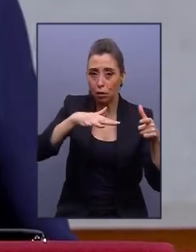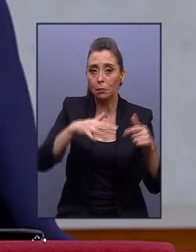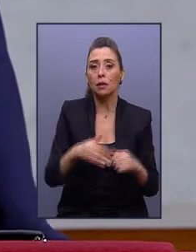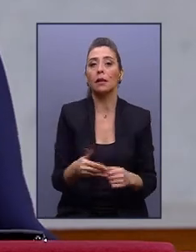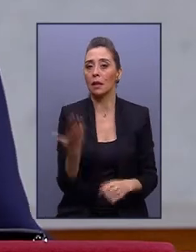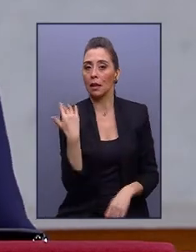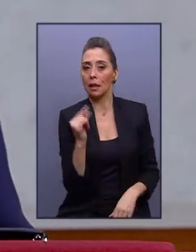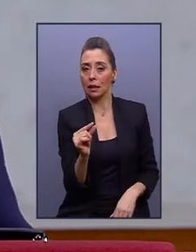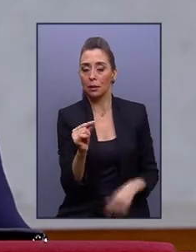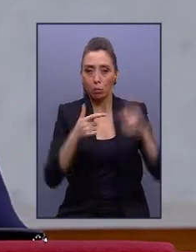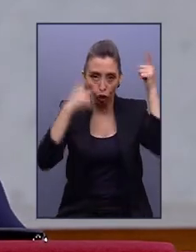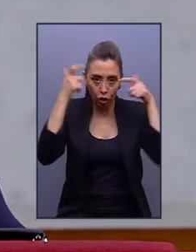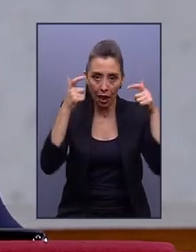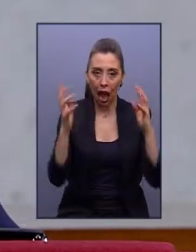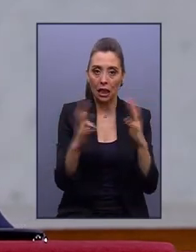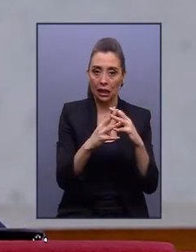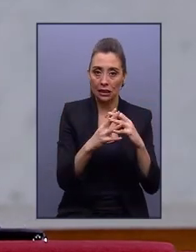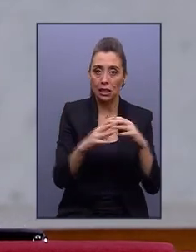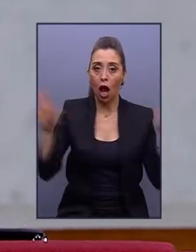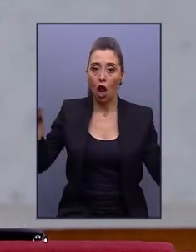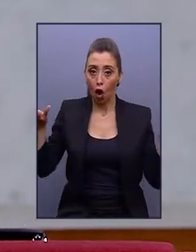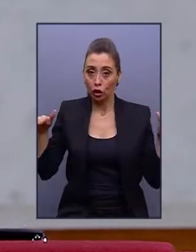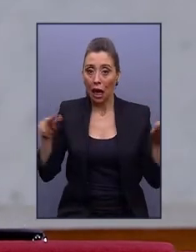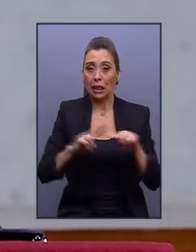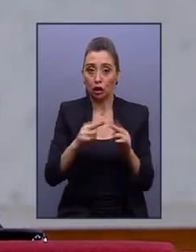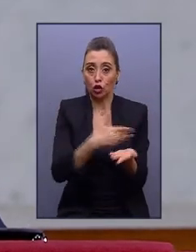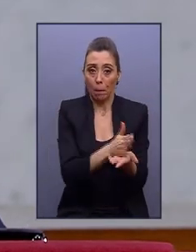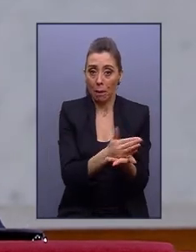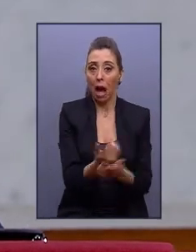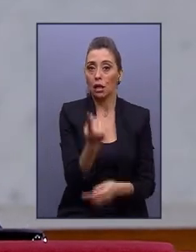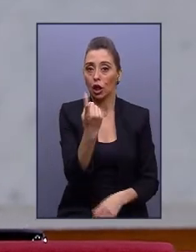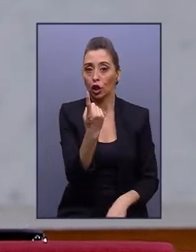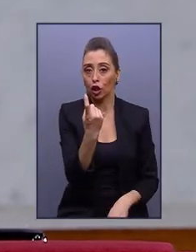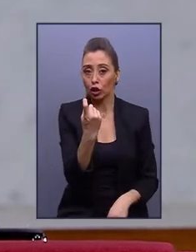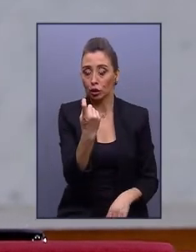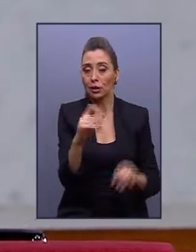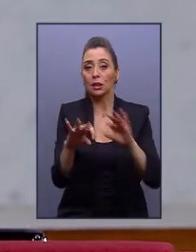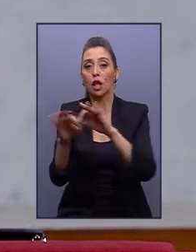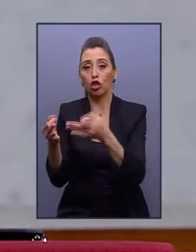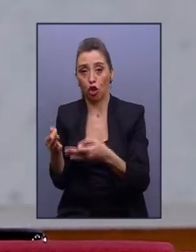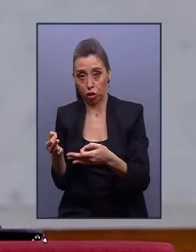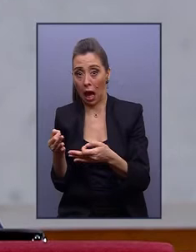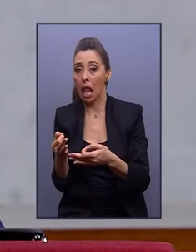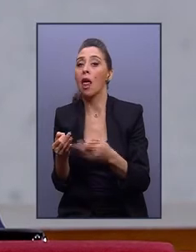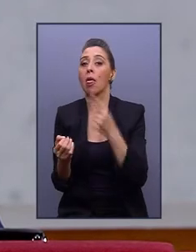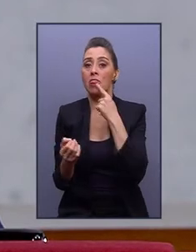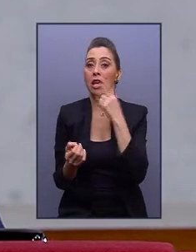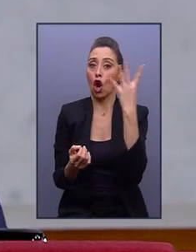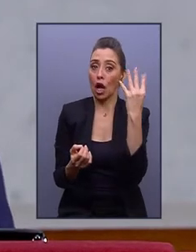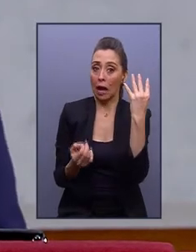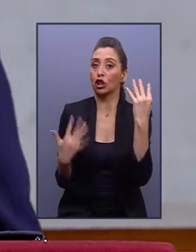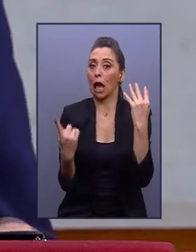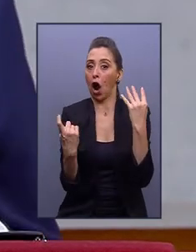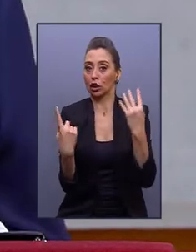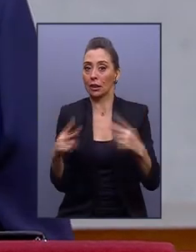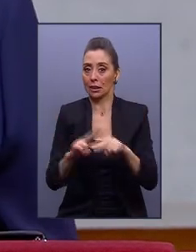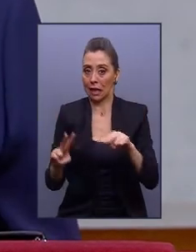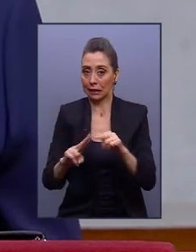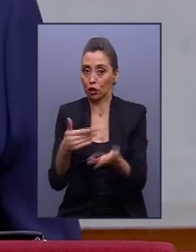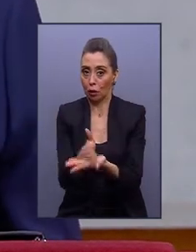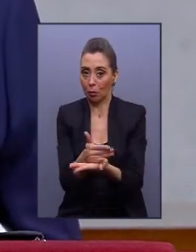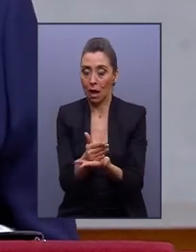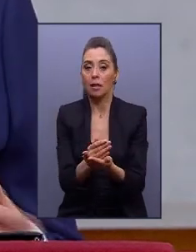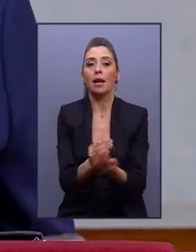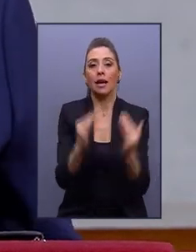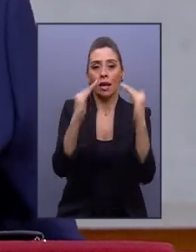los más recientes en Talca, Chillán o Los Ángeles, ya contamos 11 de los 14 planes comprometidos. También buscamos impulsar un cambio